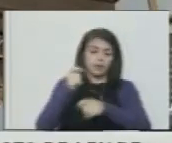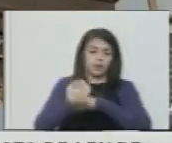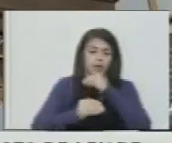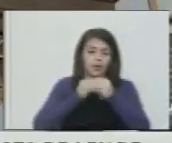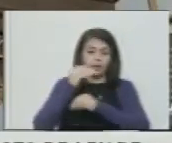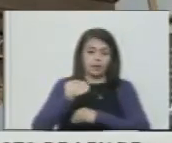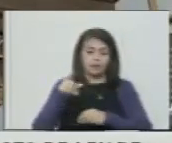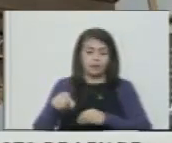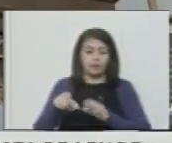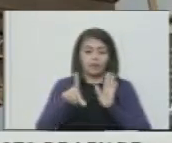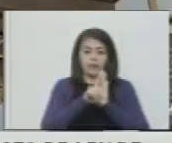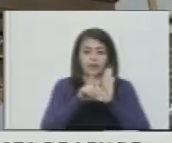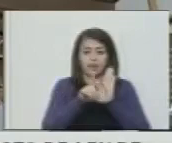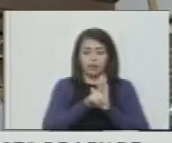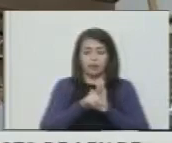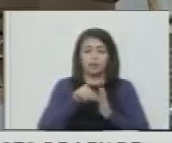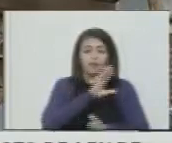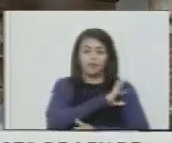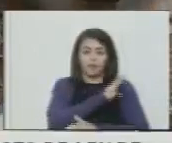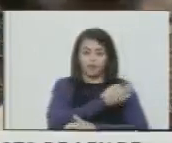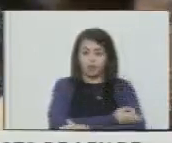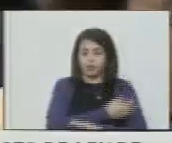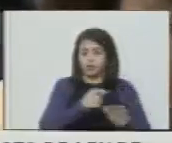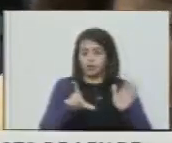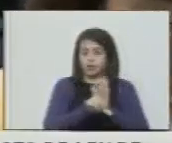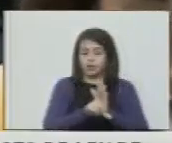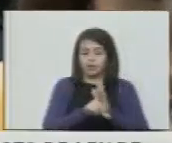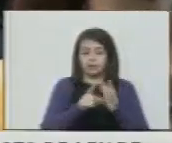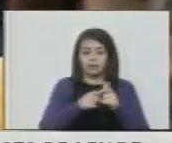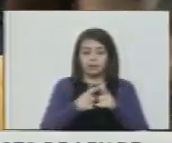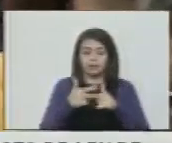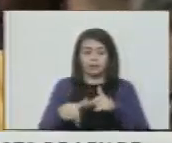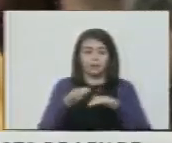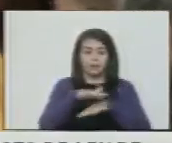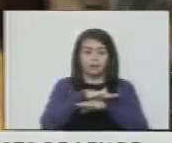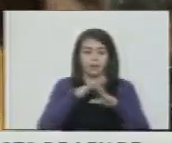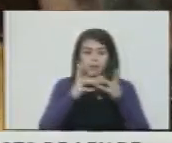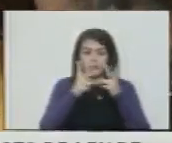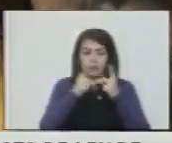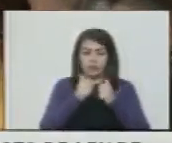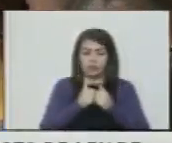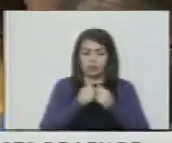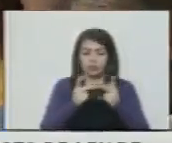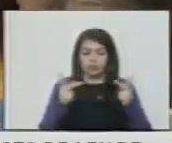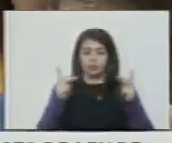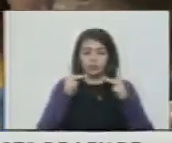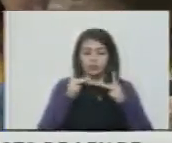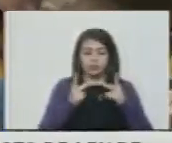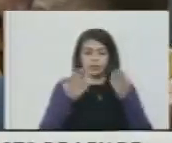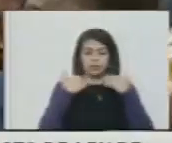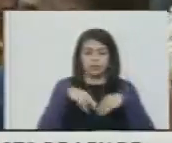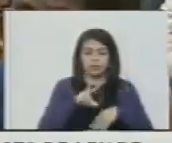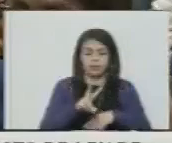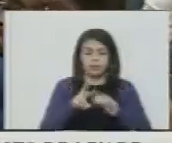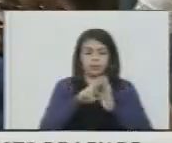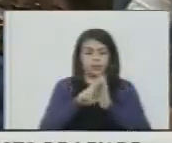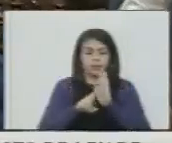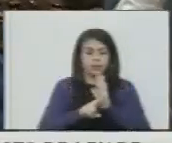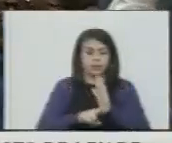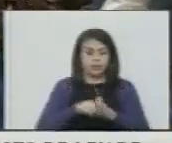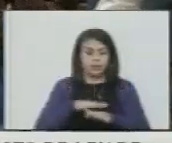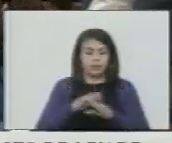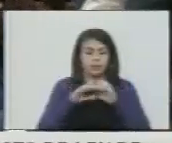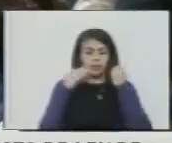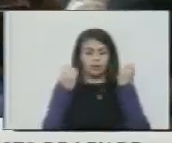competencias establecidas en el decreto con rango, valor y fuerza de ley orgánica de la Administración Pública. 2. Dictar el